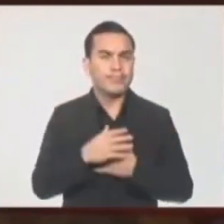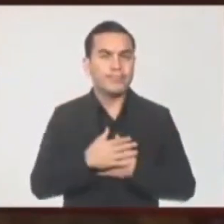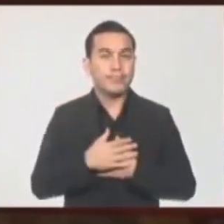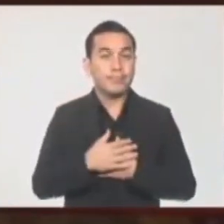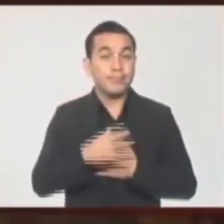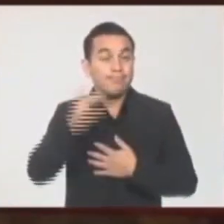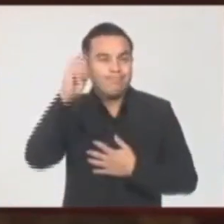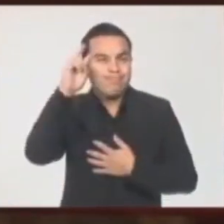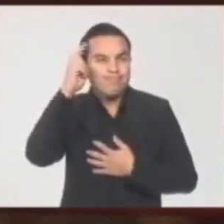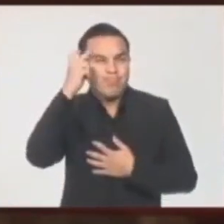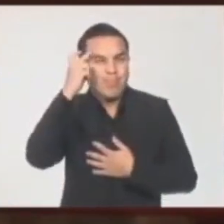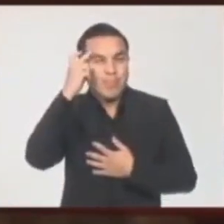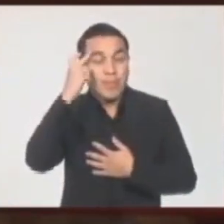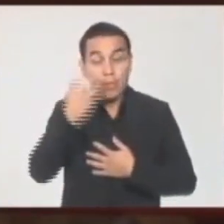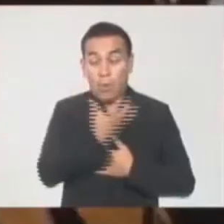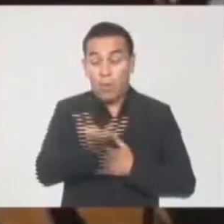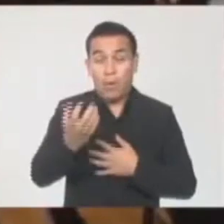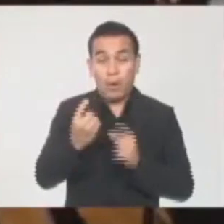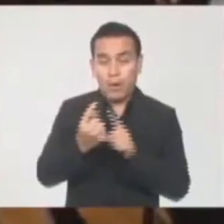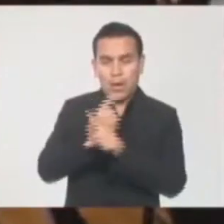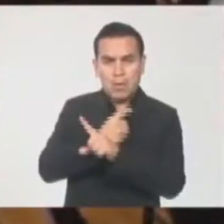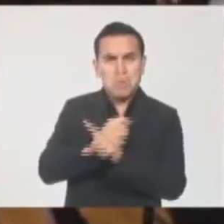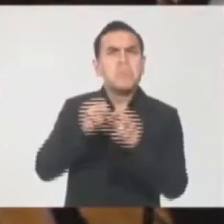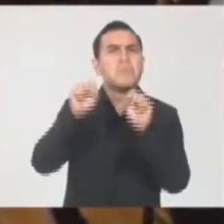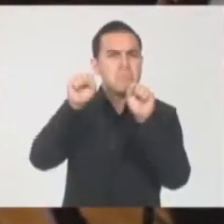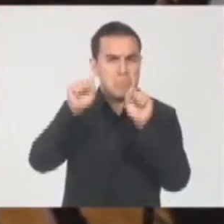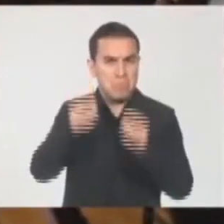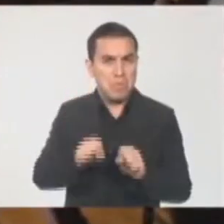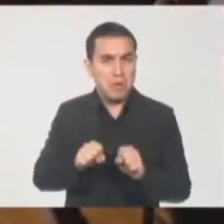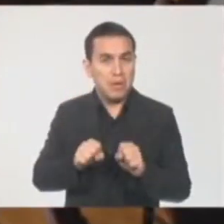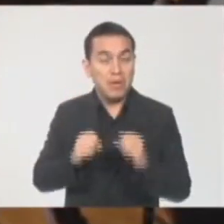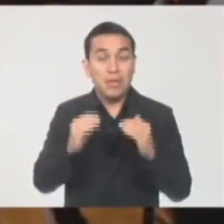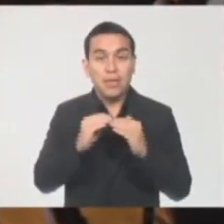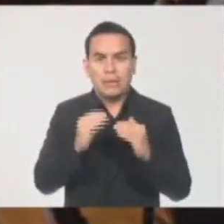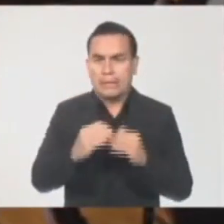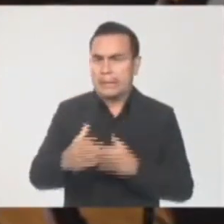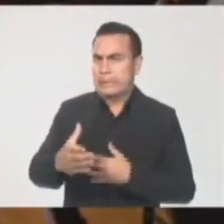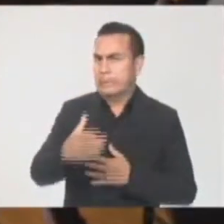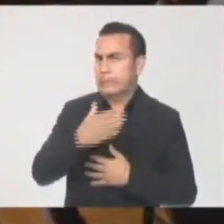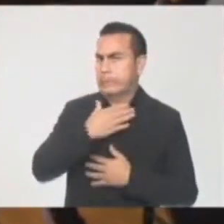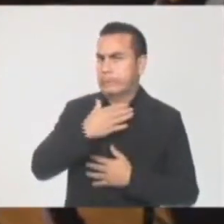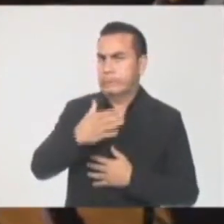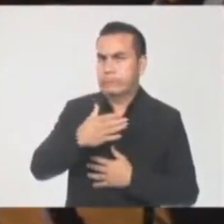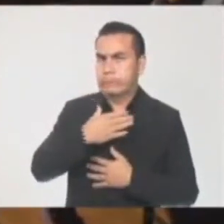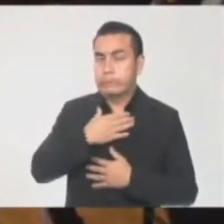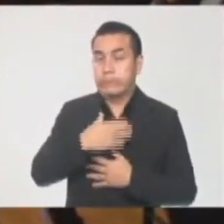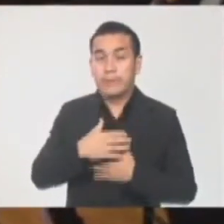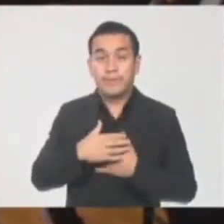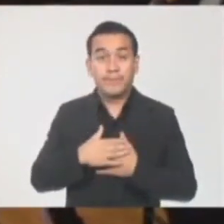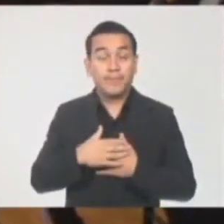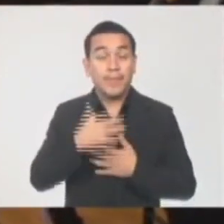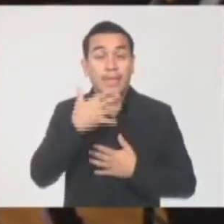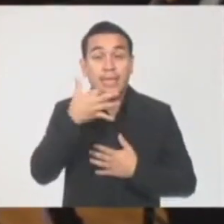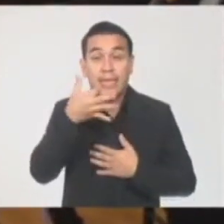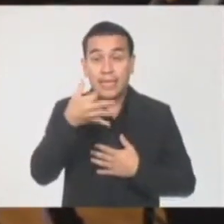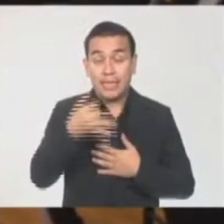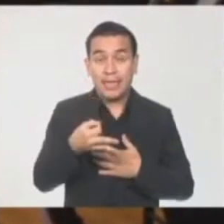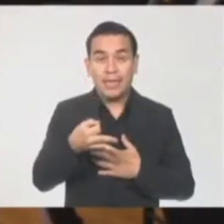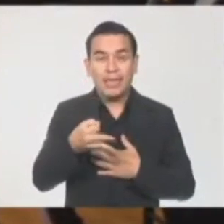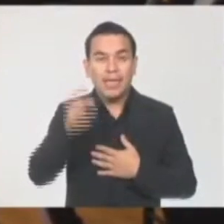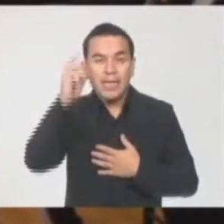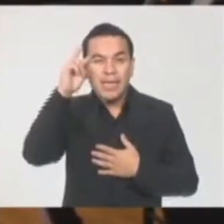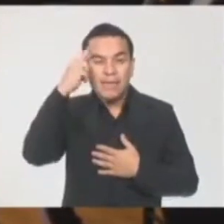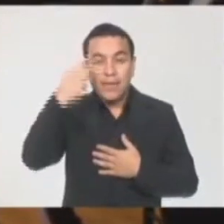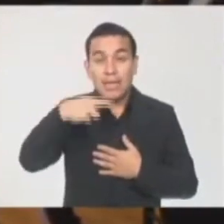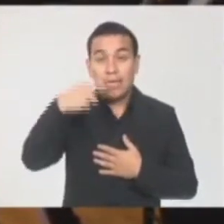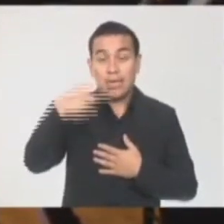Y es que los cambios no son imposibles, pero tampoco son fáciles. Mucho menos si son reales,